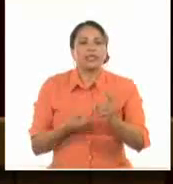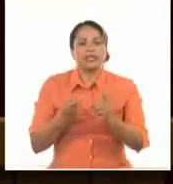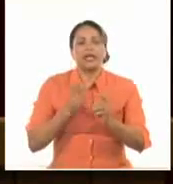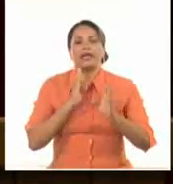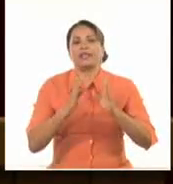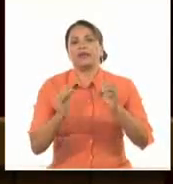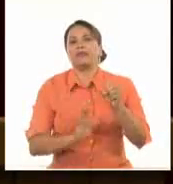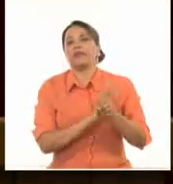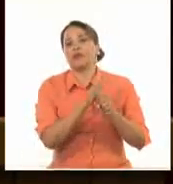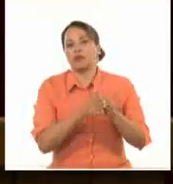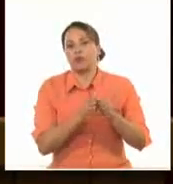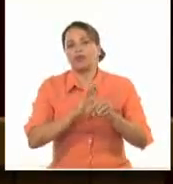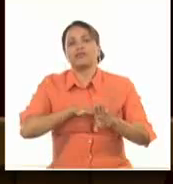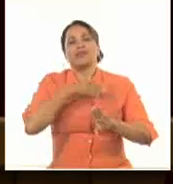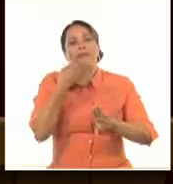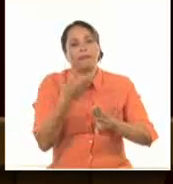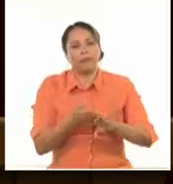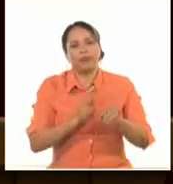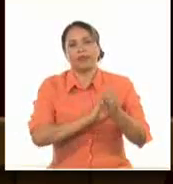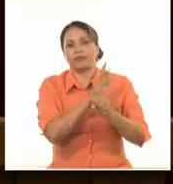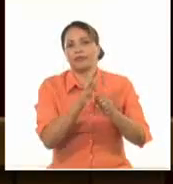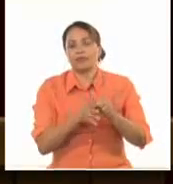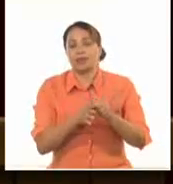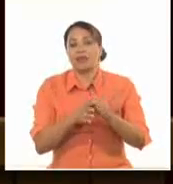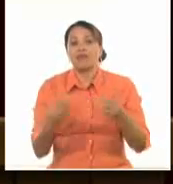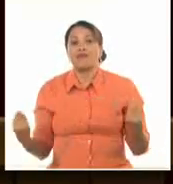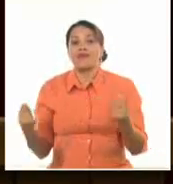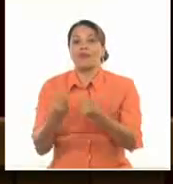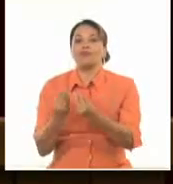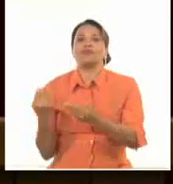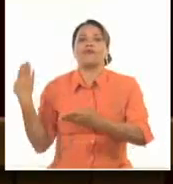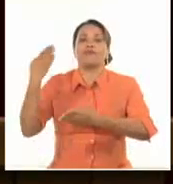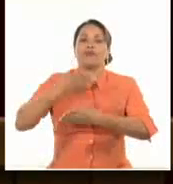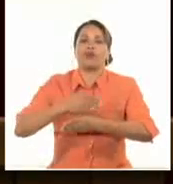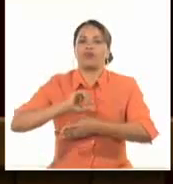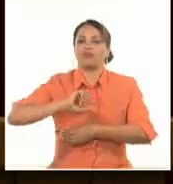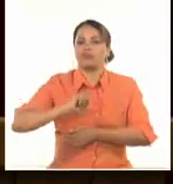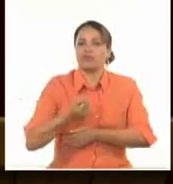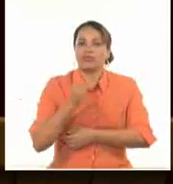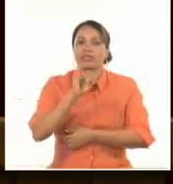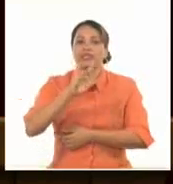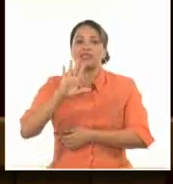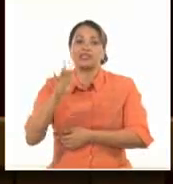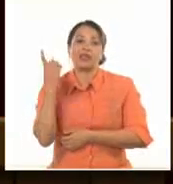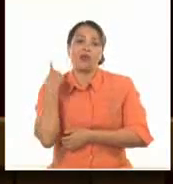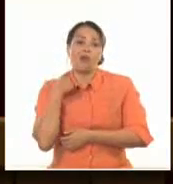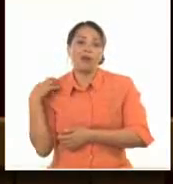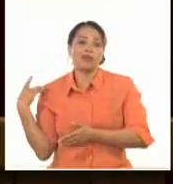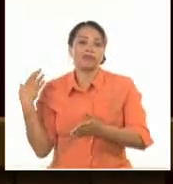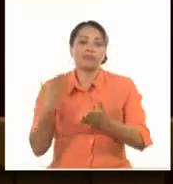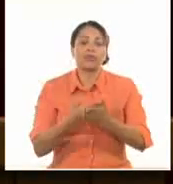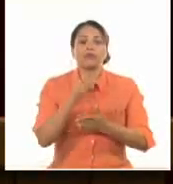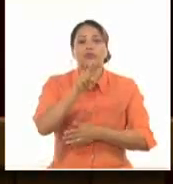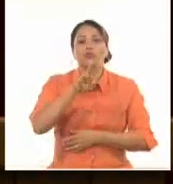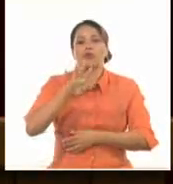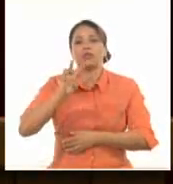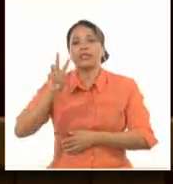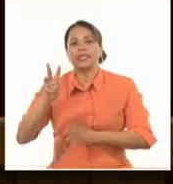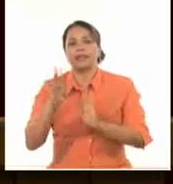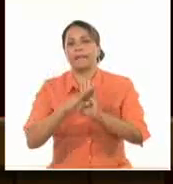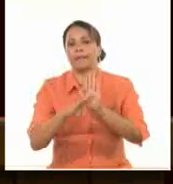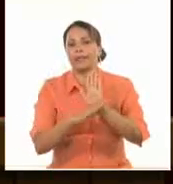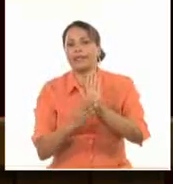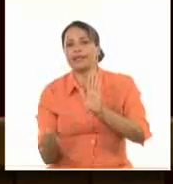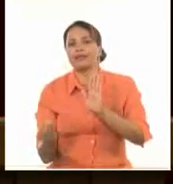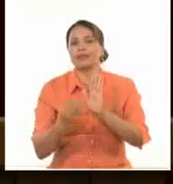y pospandémico con un bloqueo recrudecido de 63 años, 243 medidas adicionales y